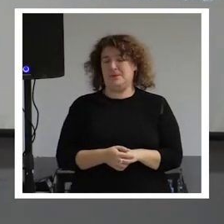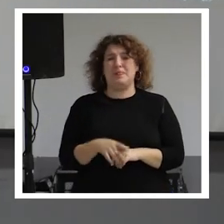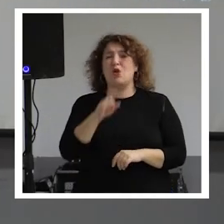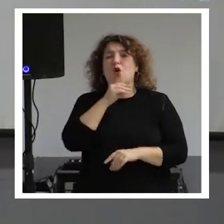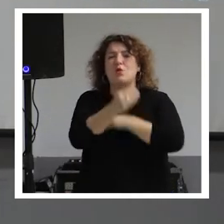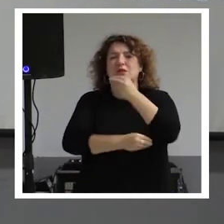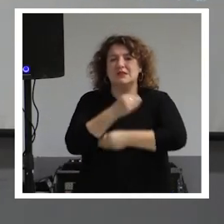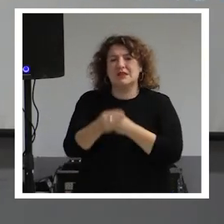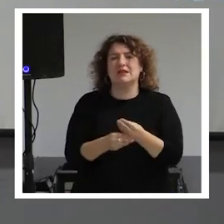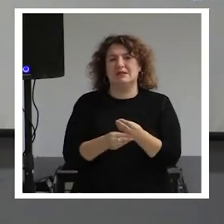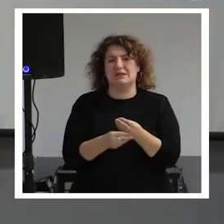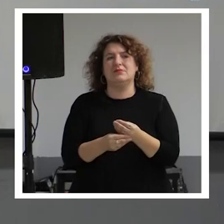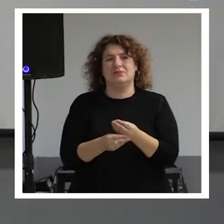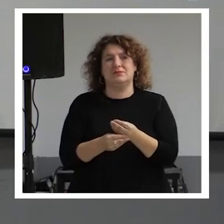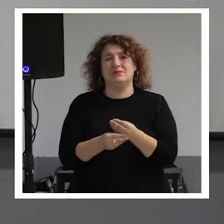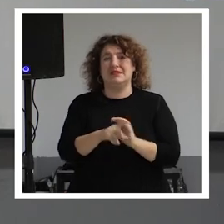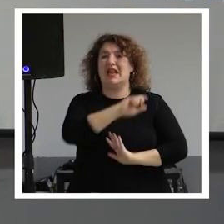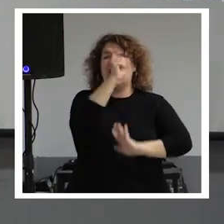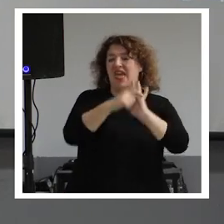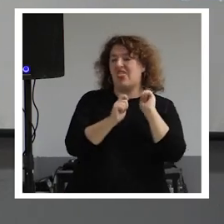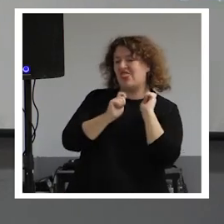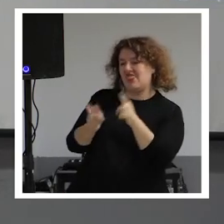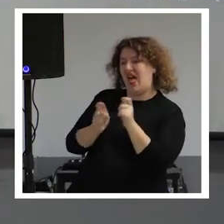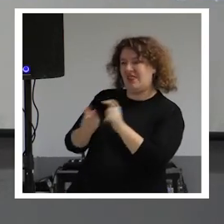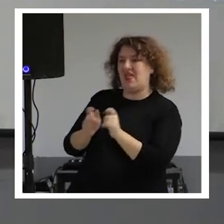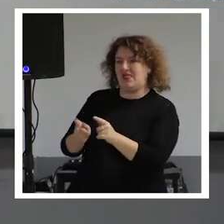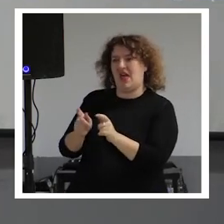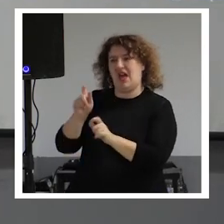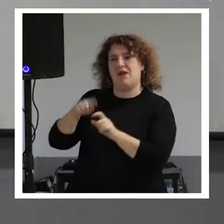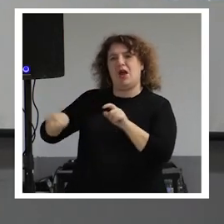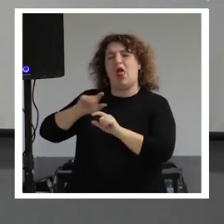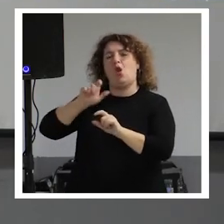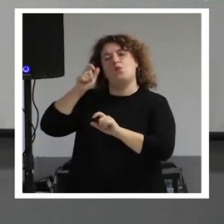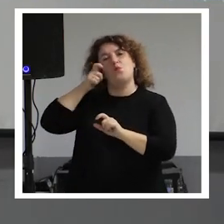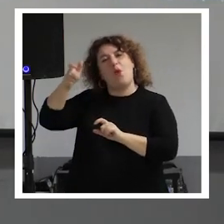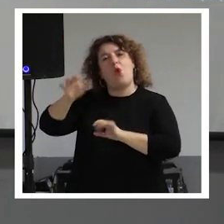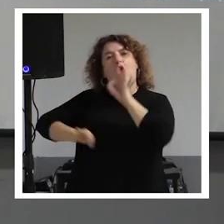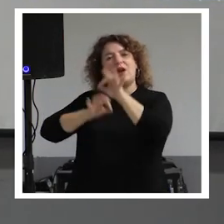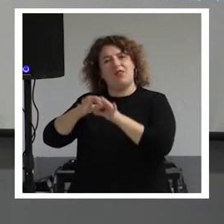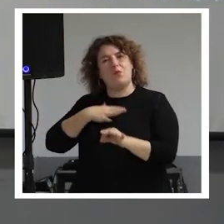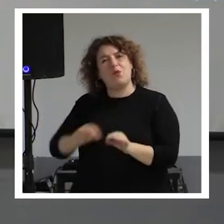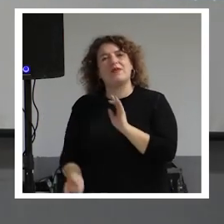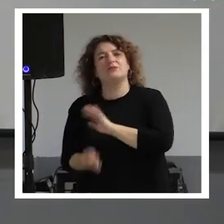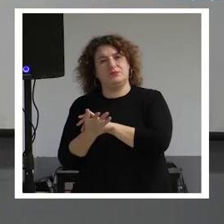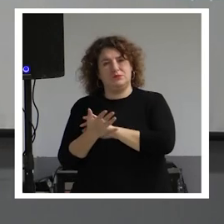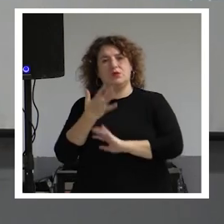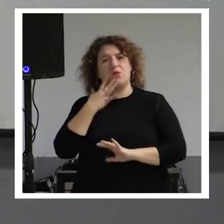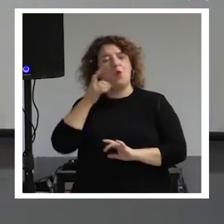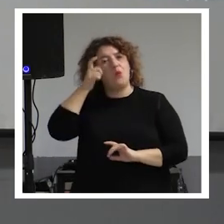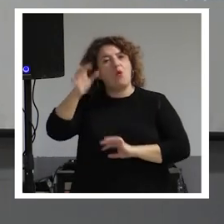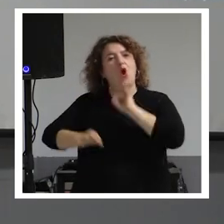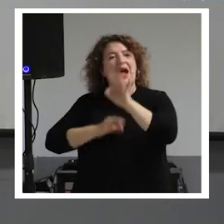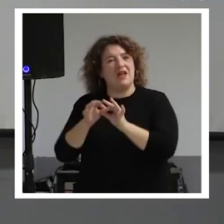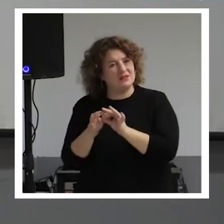Hola vecino sabe que vengo a reconstruir el tejido social así no se reconstruye el tejido social la forma en que se reconstruye el tejido Social